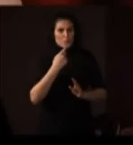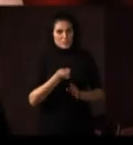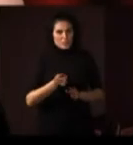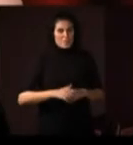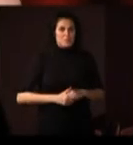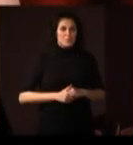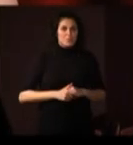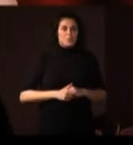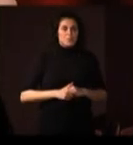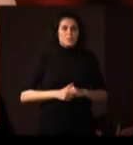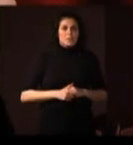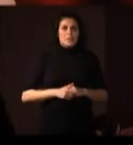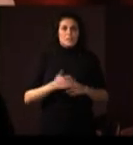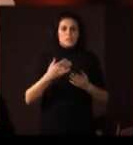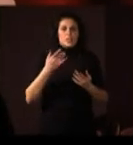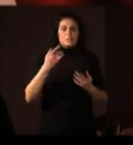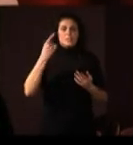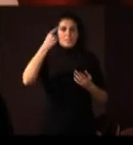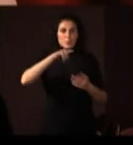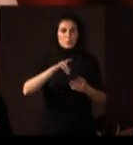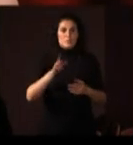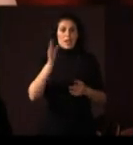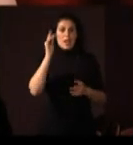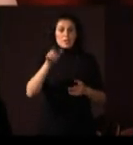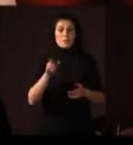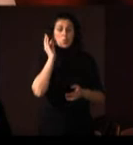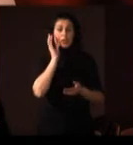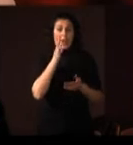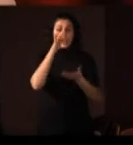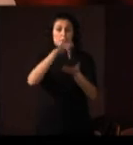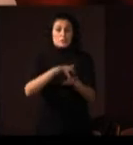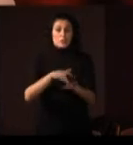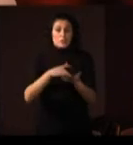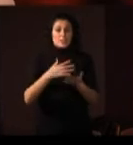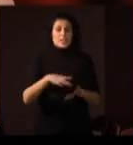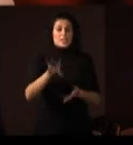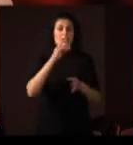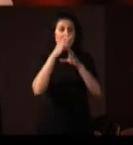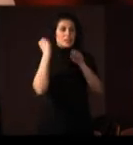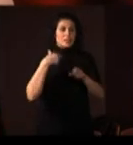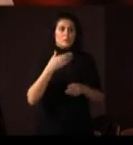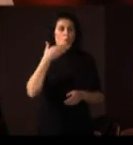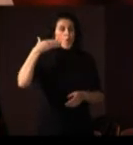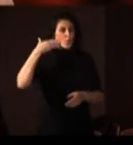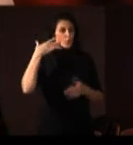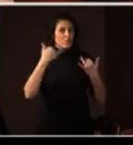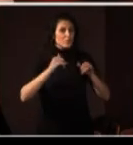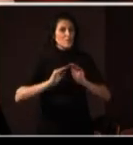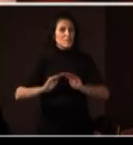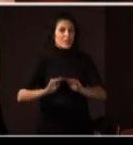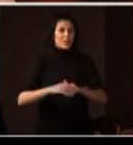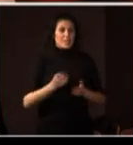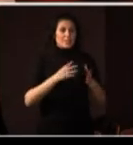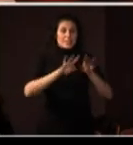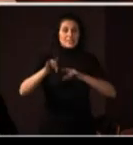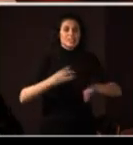Sabemos de antemano que para ella ha sido un gran orgullo ser elegida embajadora de su feria, de su